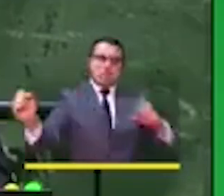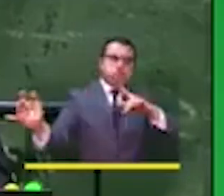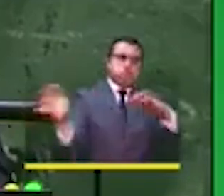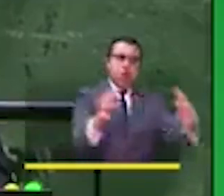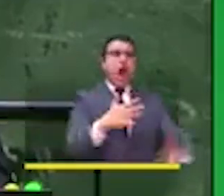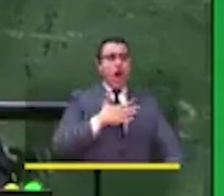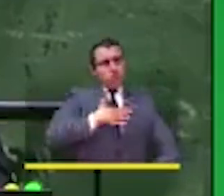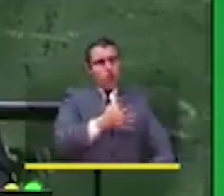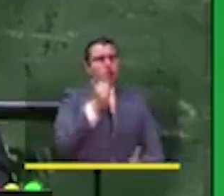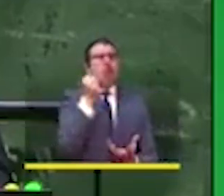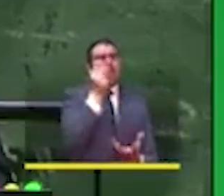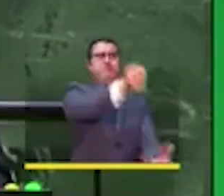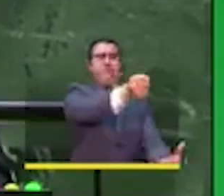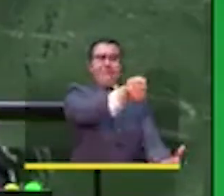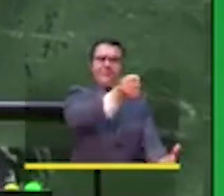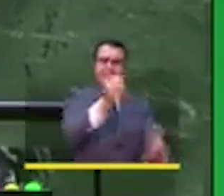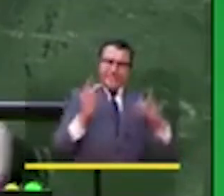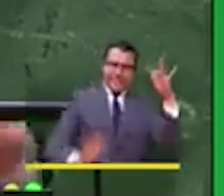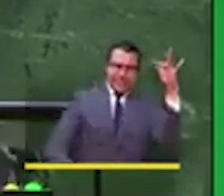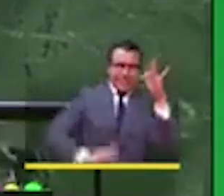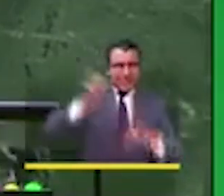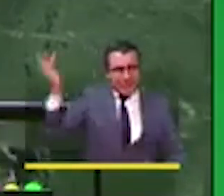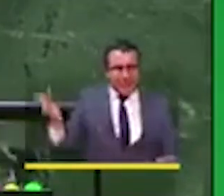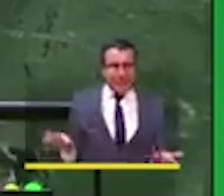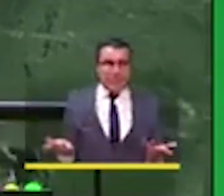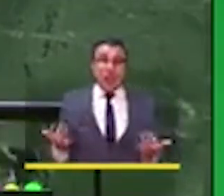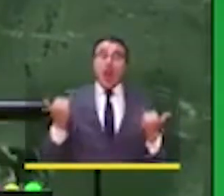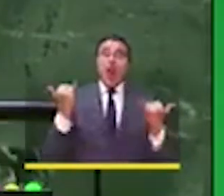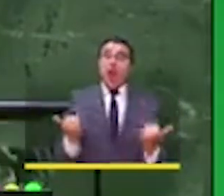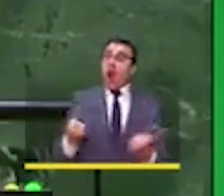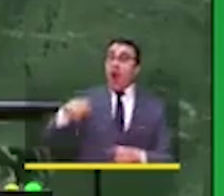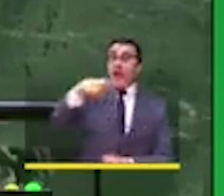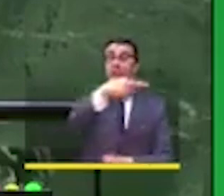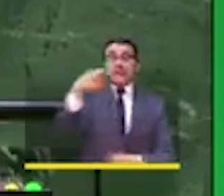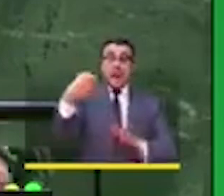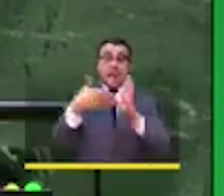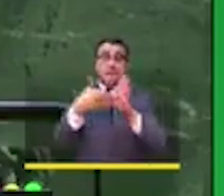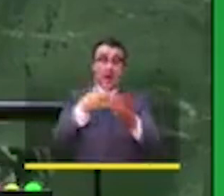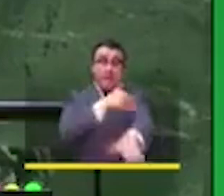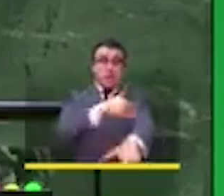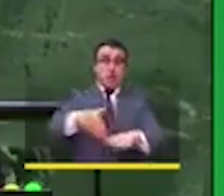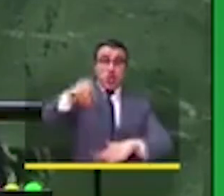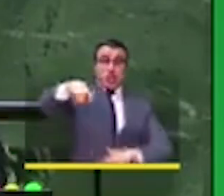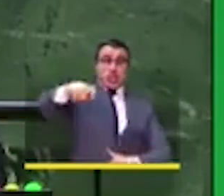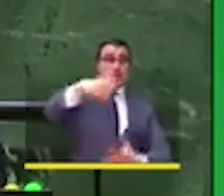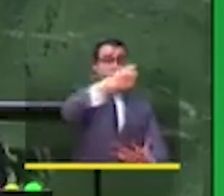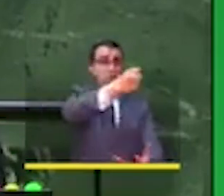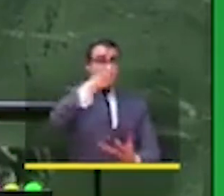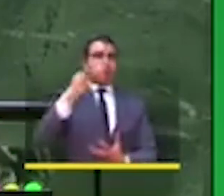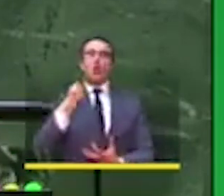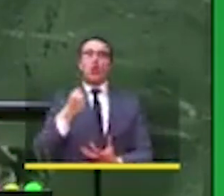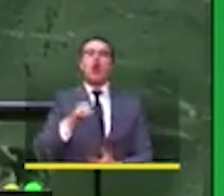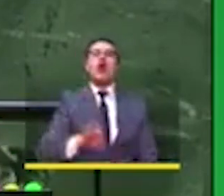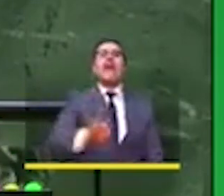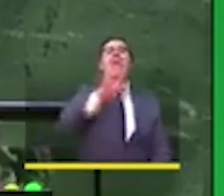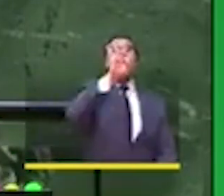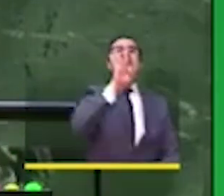sí. Ahora no se necesitan 100 mil millones, se necesitan 3 billones de